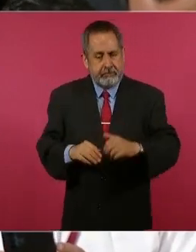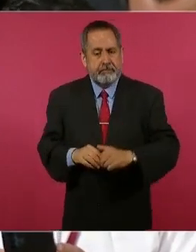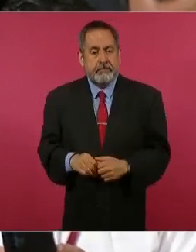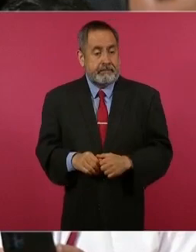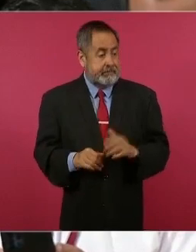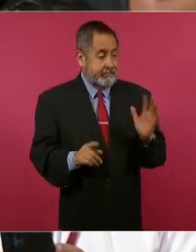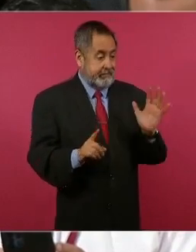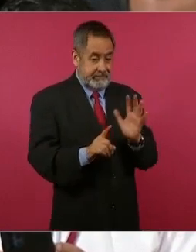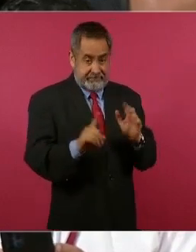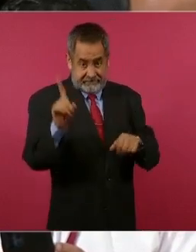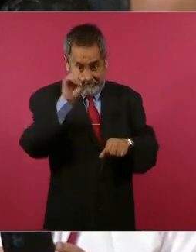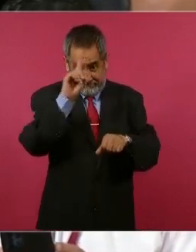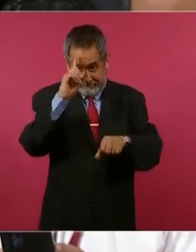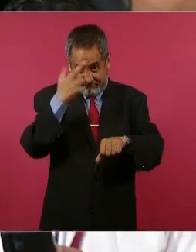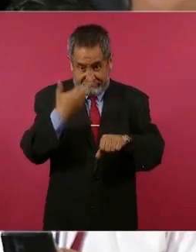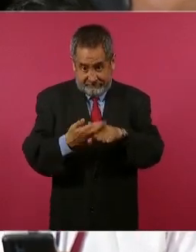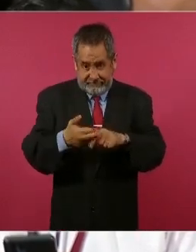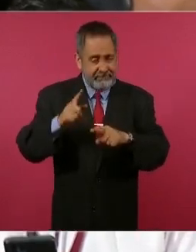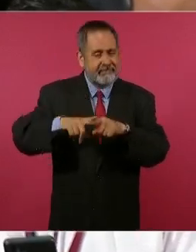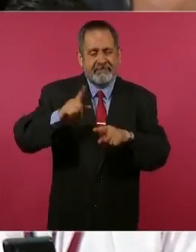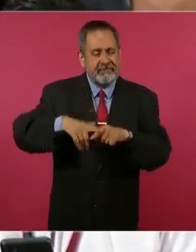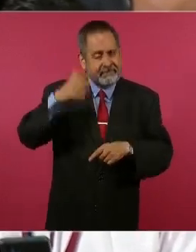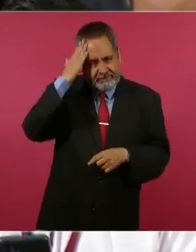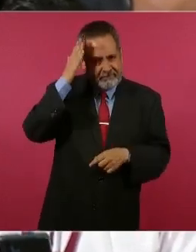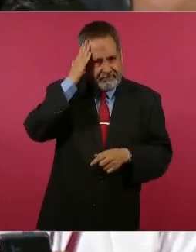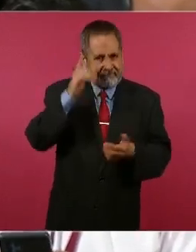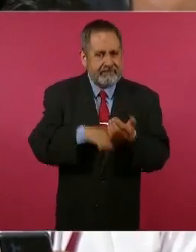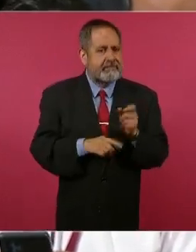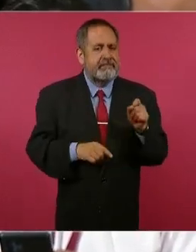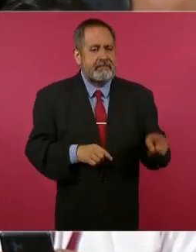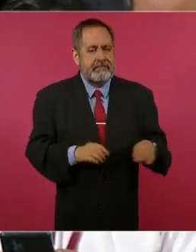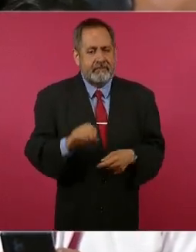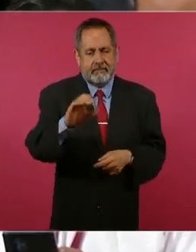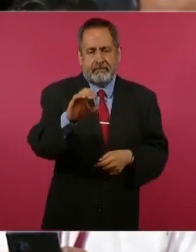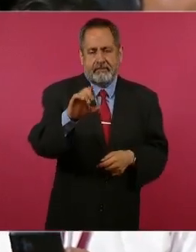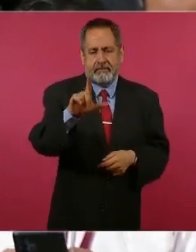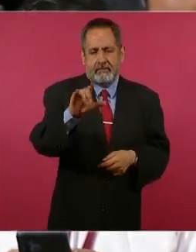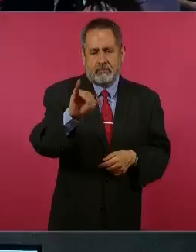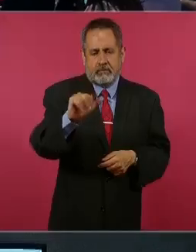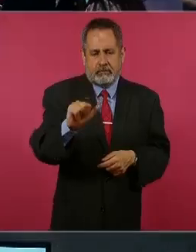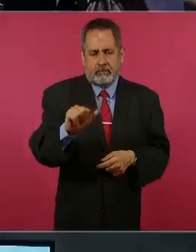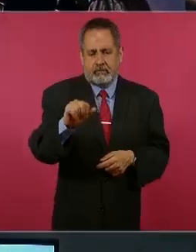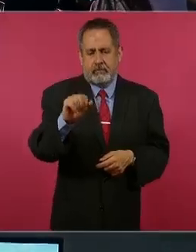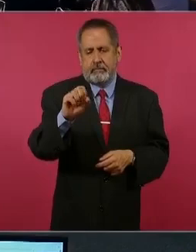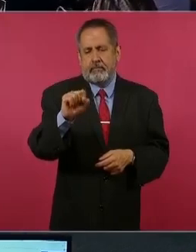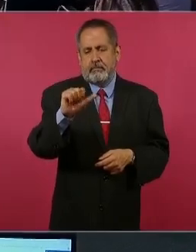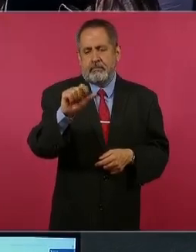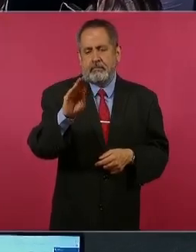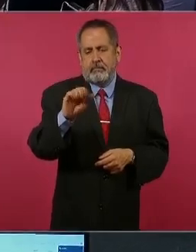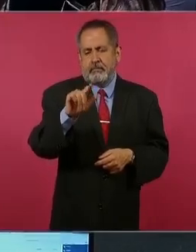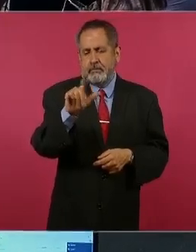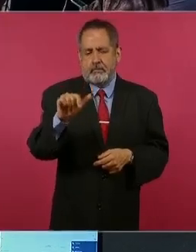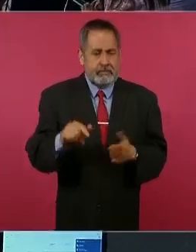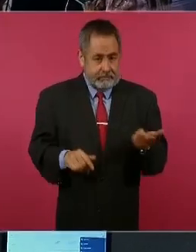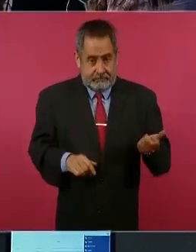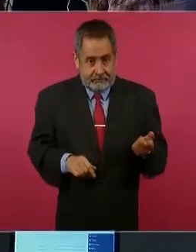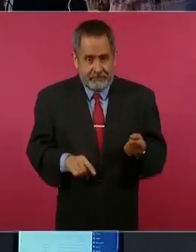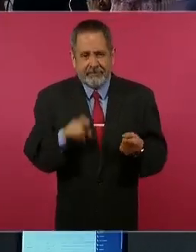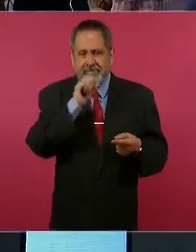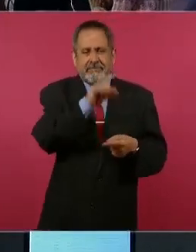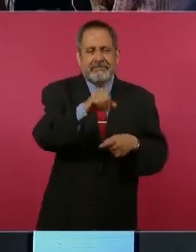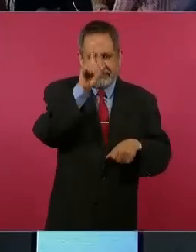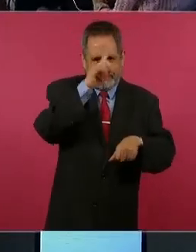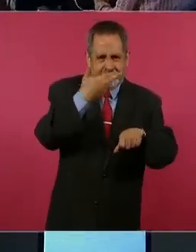o digamos quien encabeza este bloque o esta facción está Claudia Zavala, quien hay que recordarlo, es esta